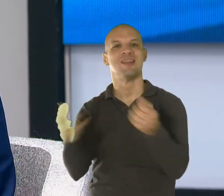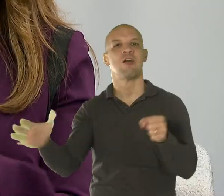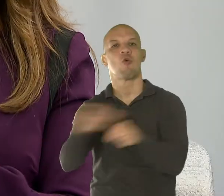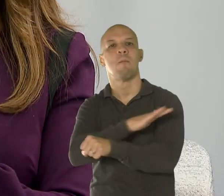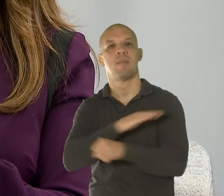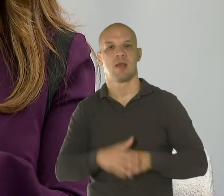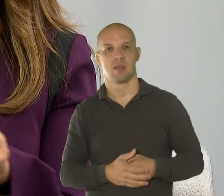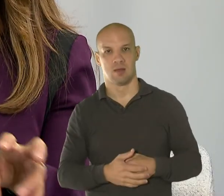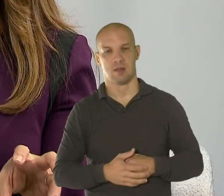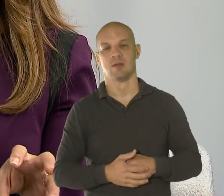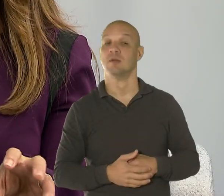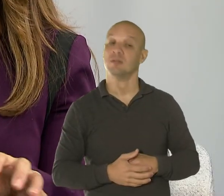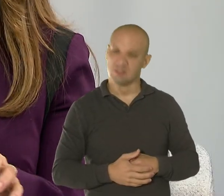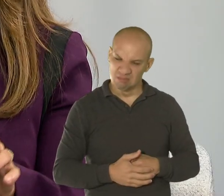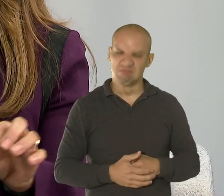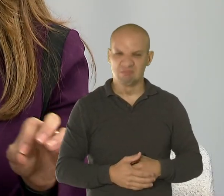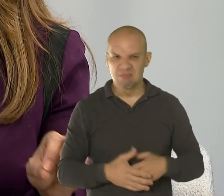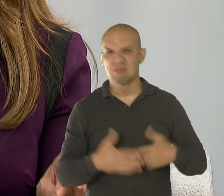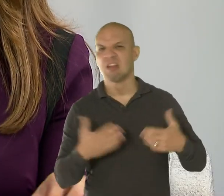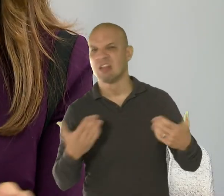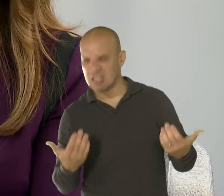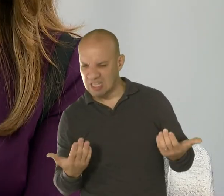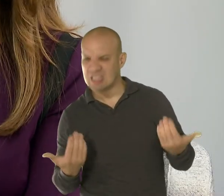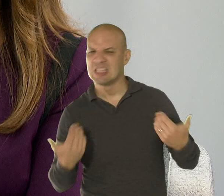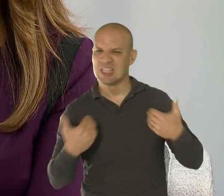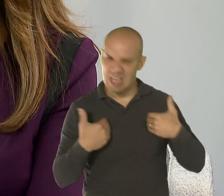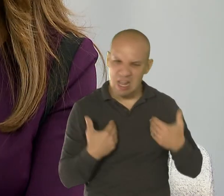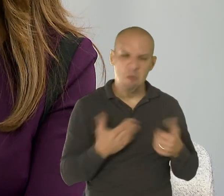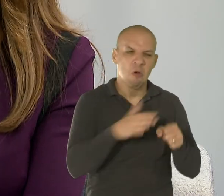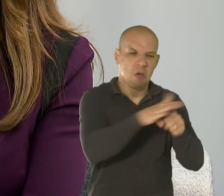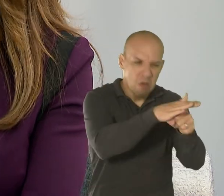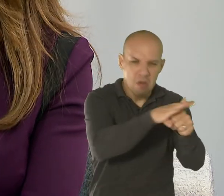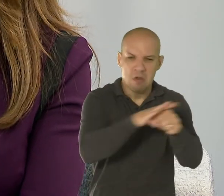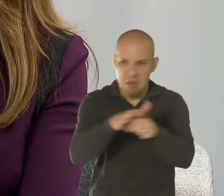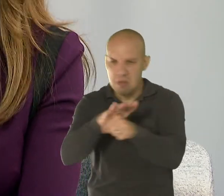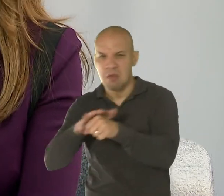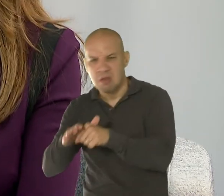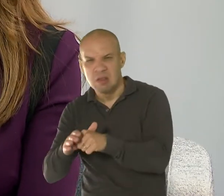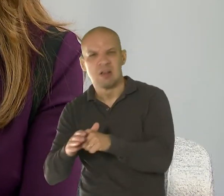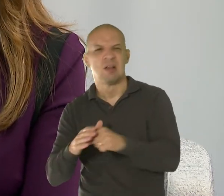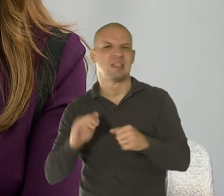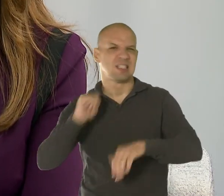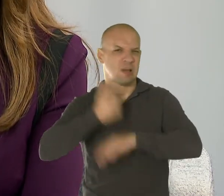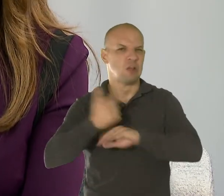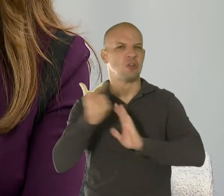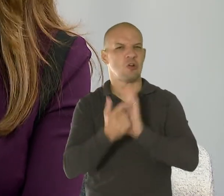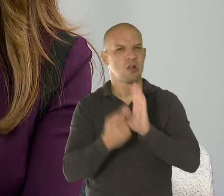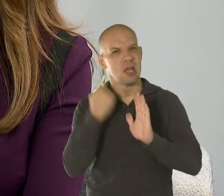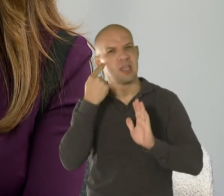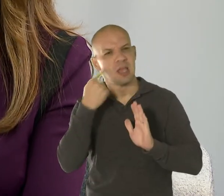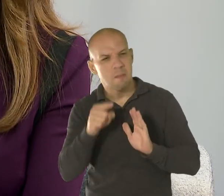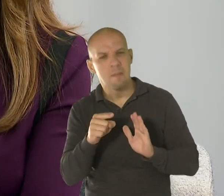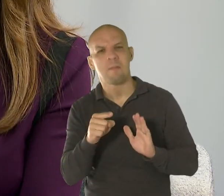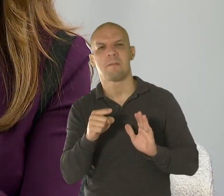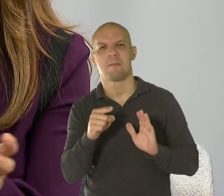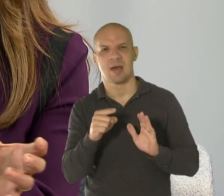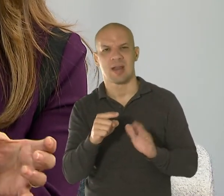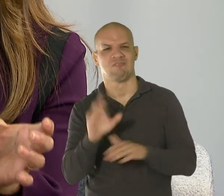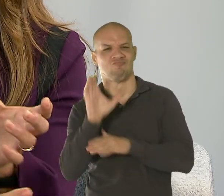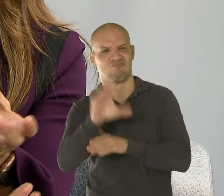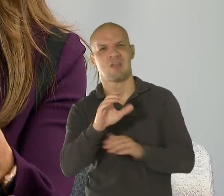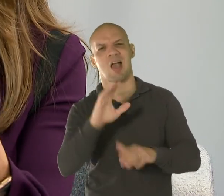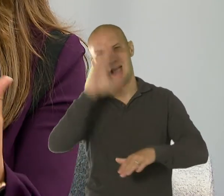hay esfuerzos aislados, ¿verdad? Se legisló para responsabilizar a los hijos en términos penales.